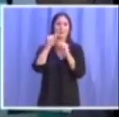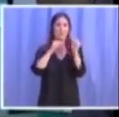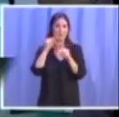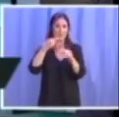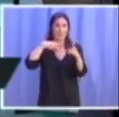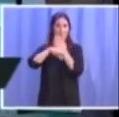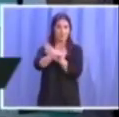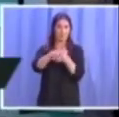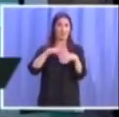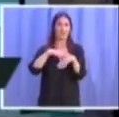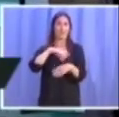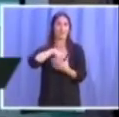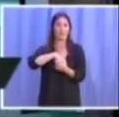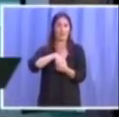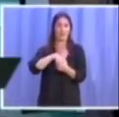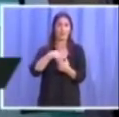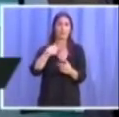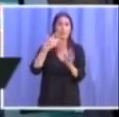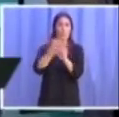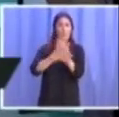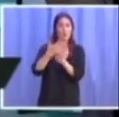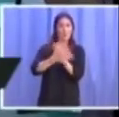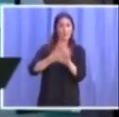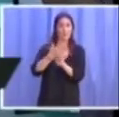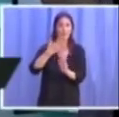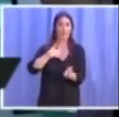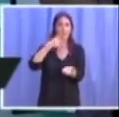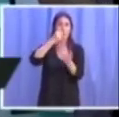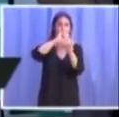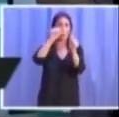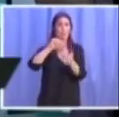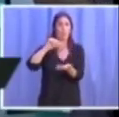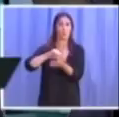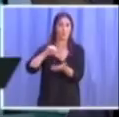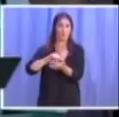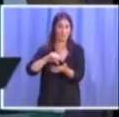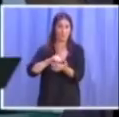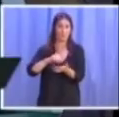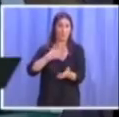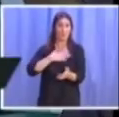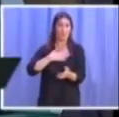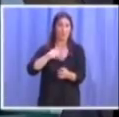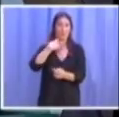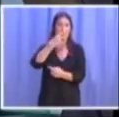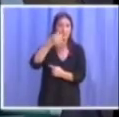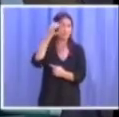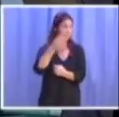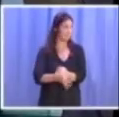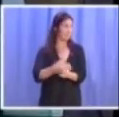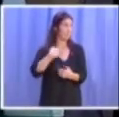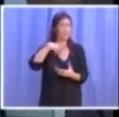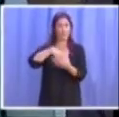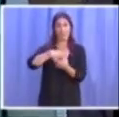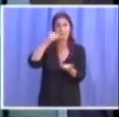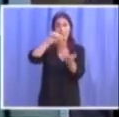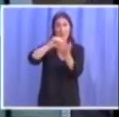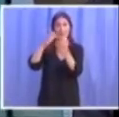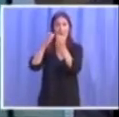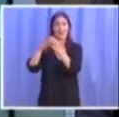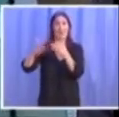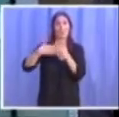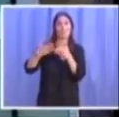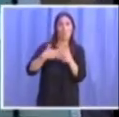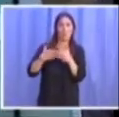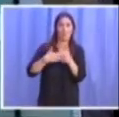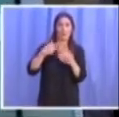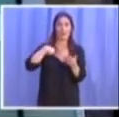se enquista en Granada. Yo voy a hablarles de modelo de ciudad y del segundo epígrafe, digamos, de nuestro proyecto, que es la Granada moderna. Esa Granada del